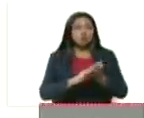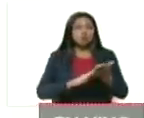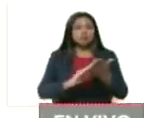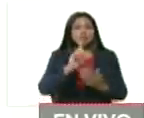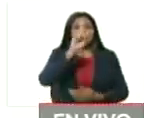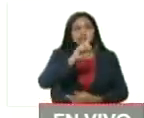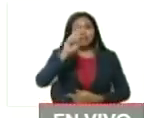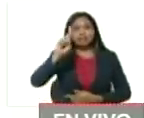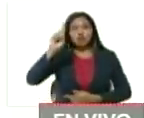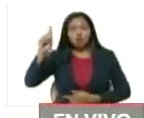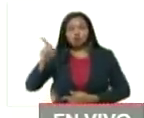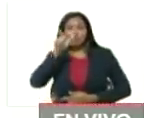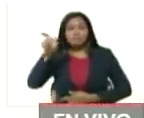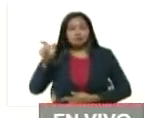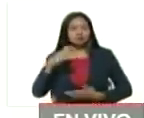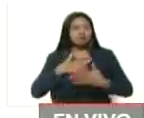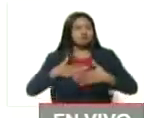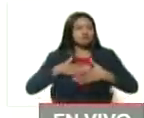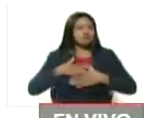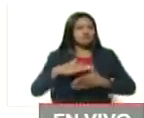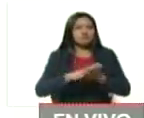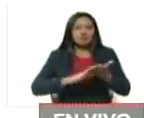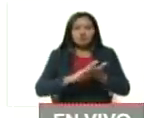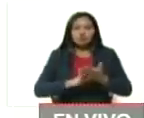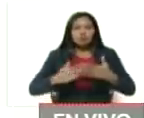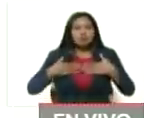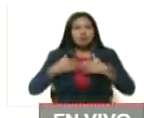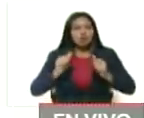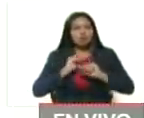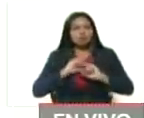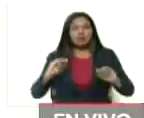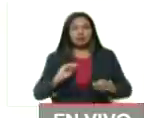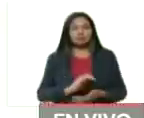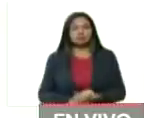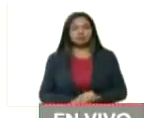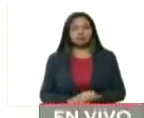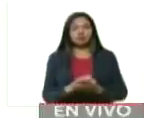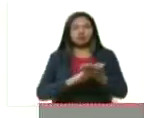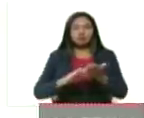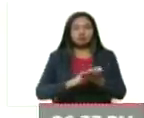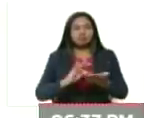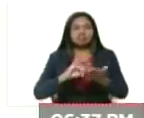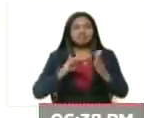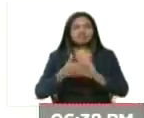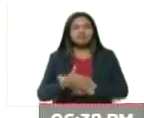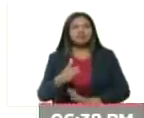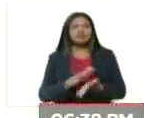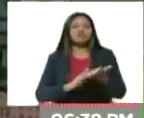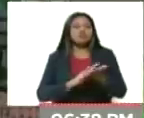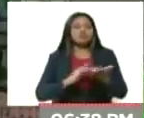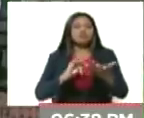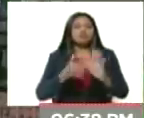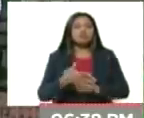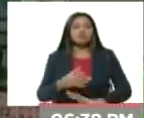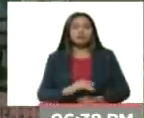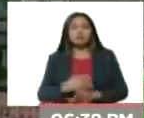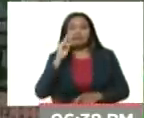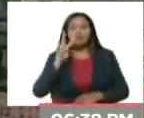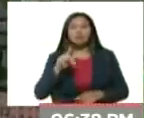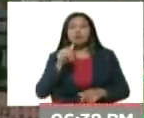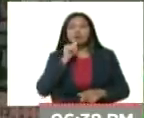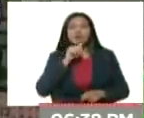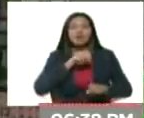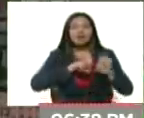a 111 personas ya recuperadas. ¿Qué quiere decir recuperado? Eso es para los efectos de quienes manejan